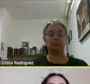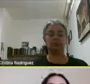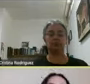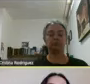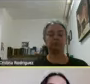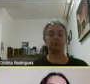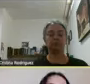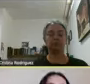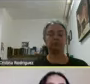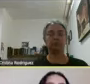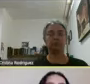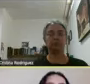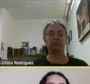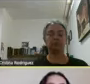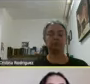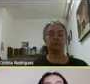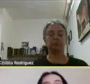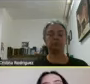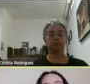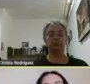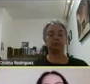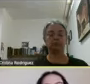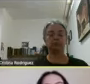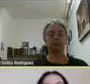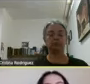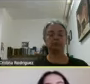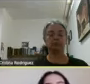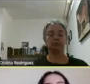como debería ser en la mayoría más bien